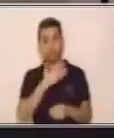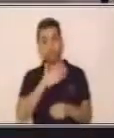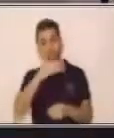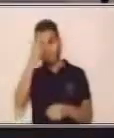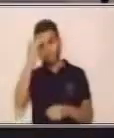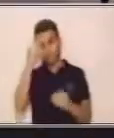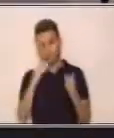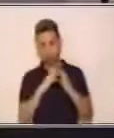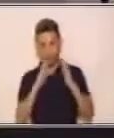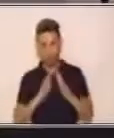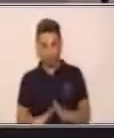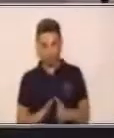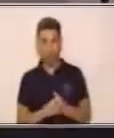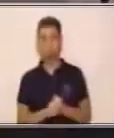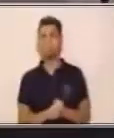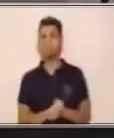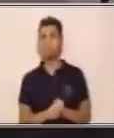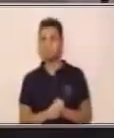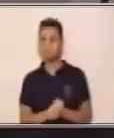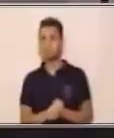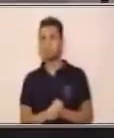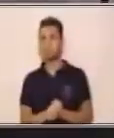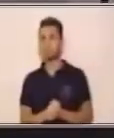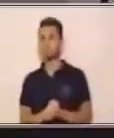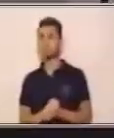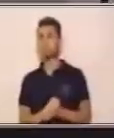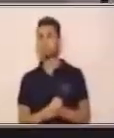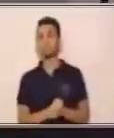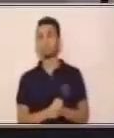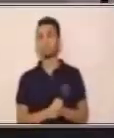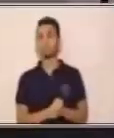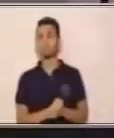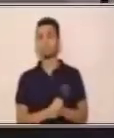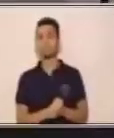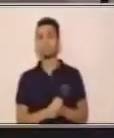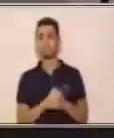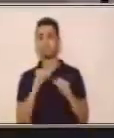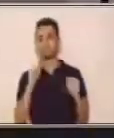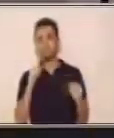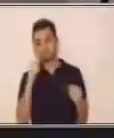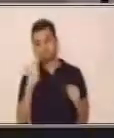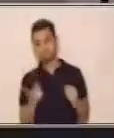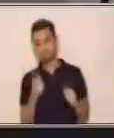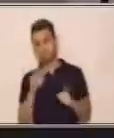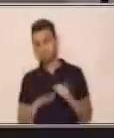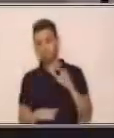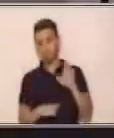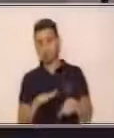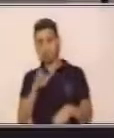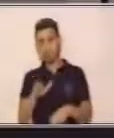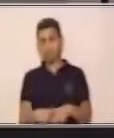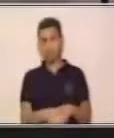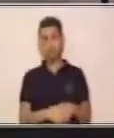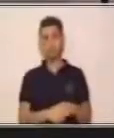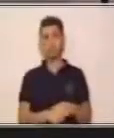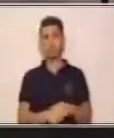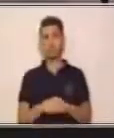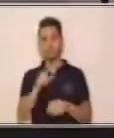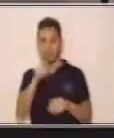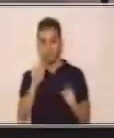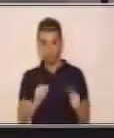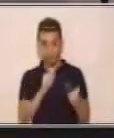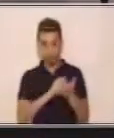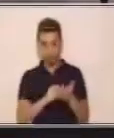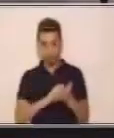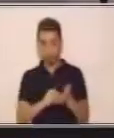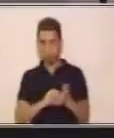Casa. Muy bien, vamos a aprender algunos pasos para los cuales necesito que los anotes